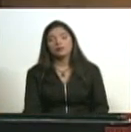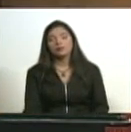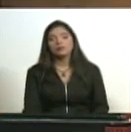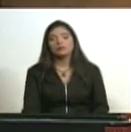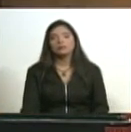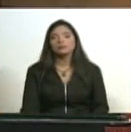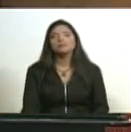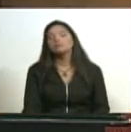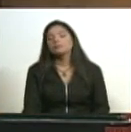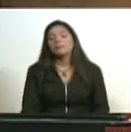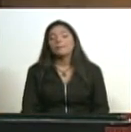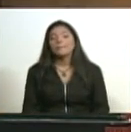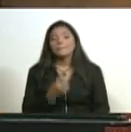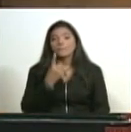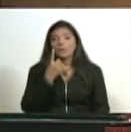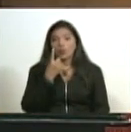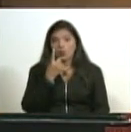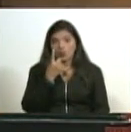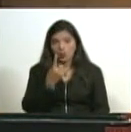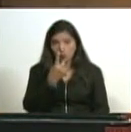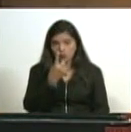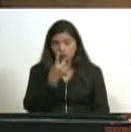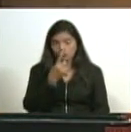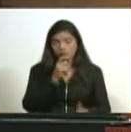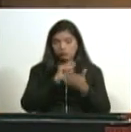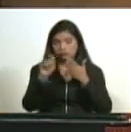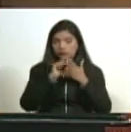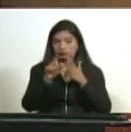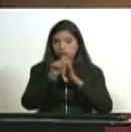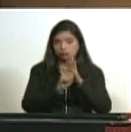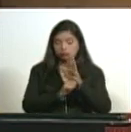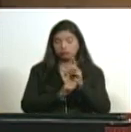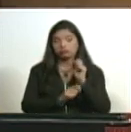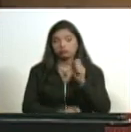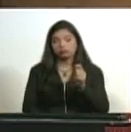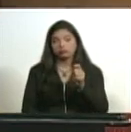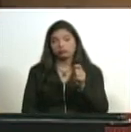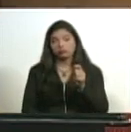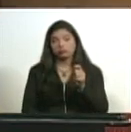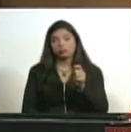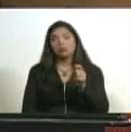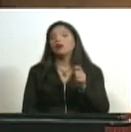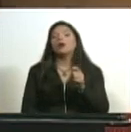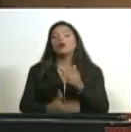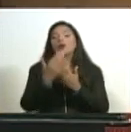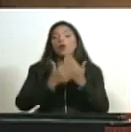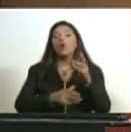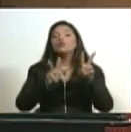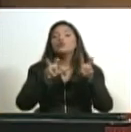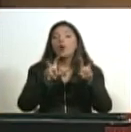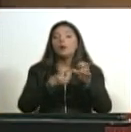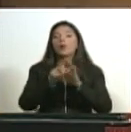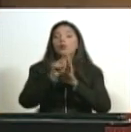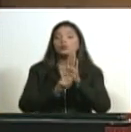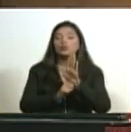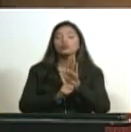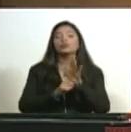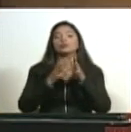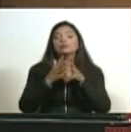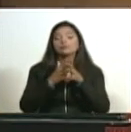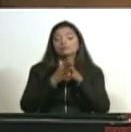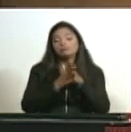que uno de los productos de la Asamblea Nacional Constituyente, que será una nueva constitución, que es la